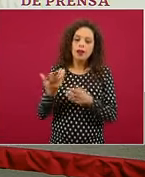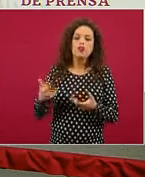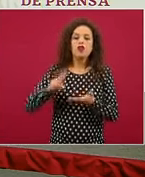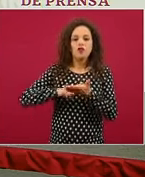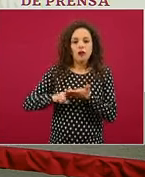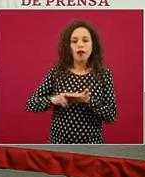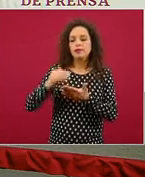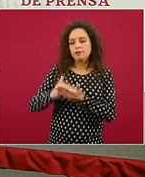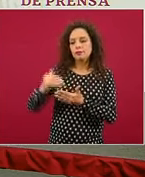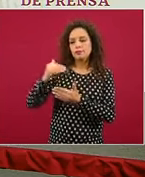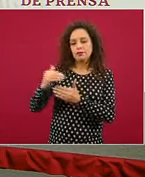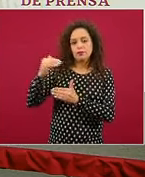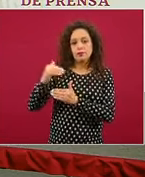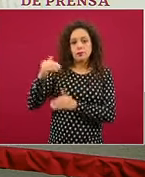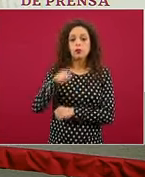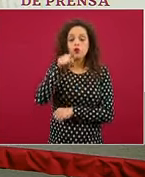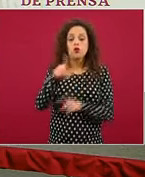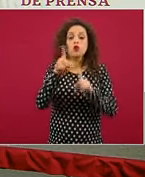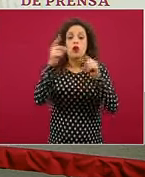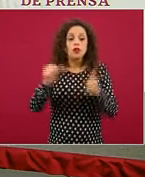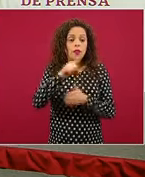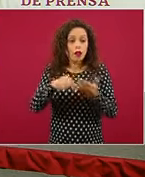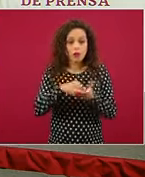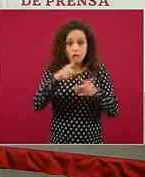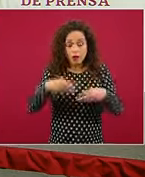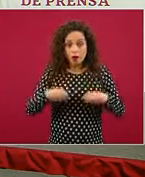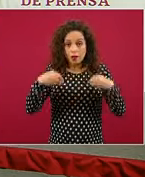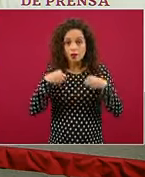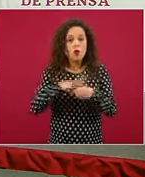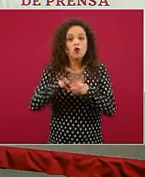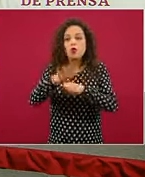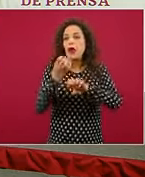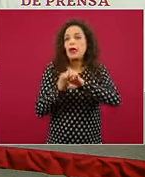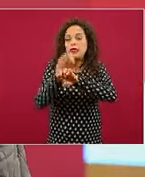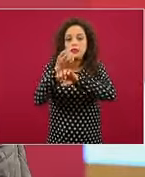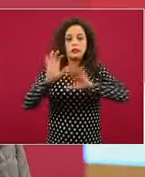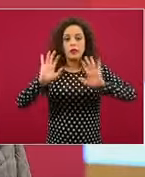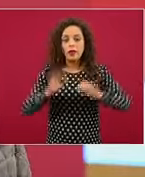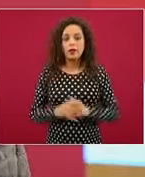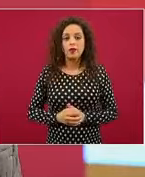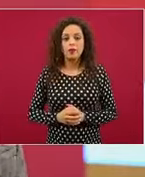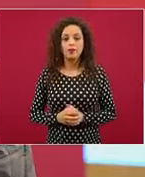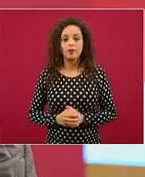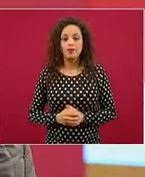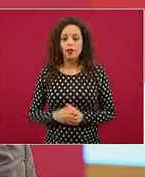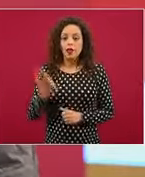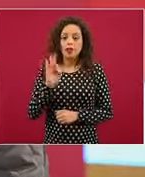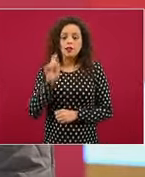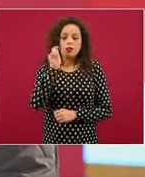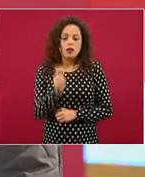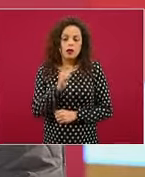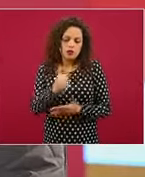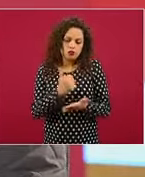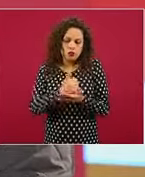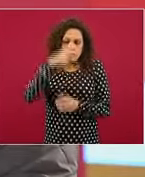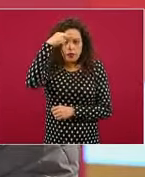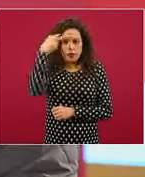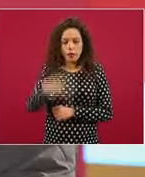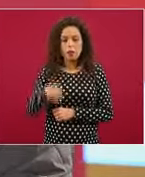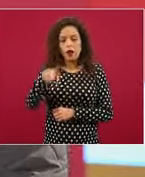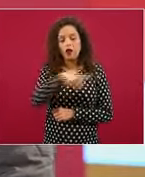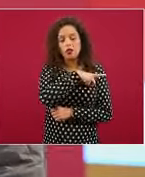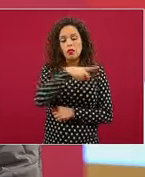entonces usted en el sitio donde vive, en el estado, en la entidad federativa, ya sea un estado o la Ciudad de México, debe